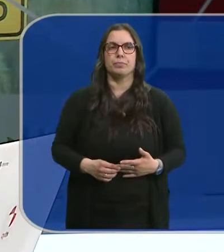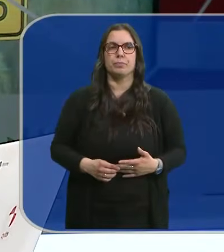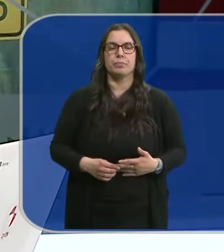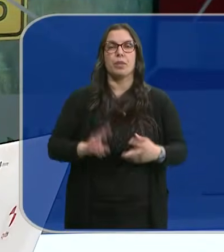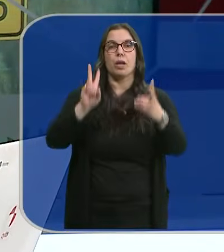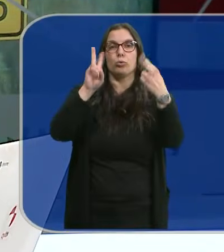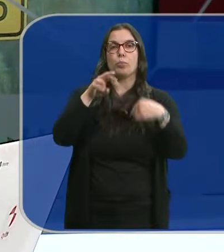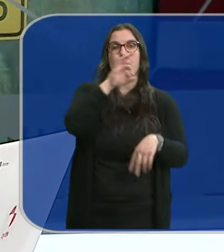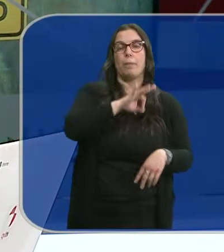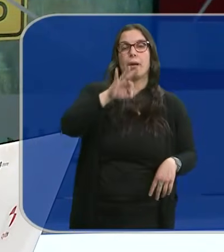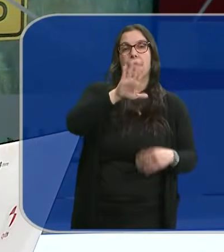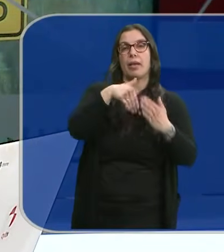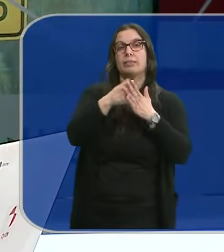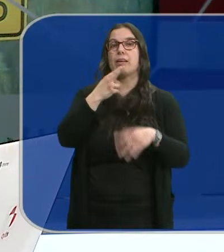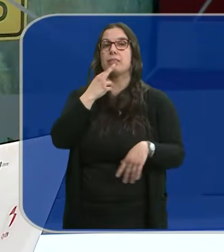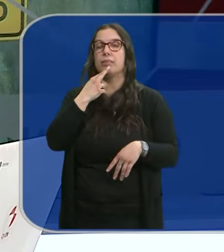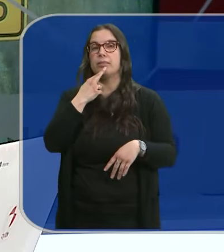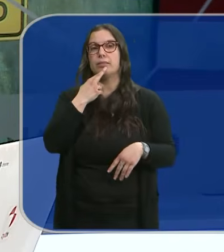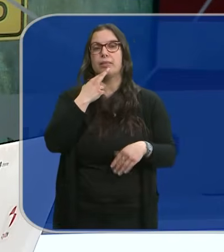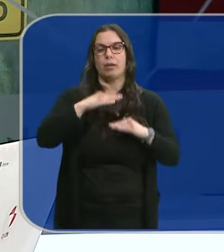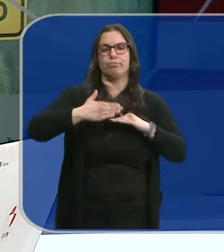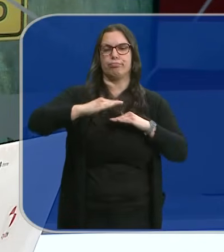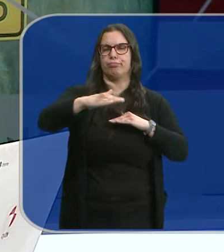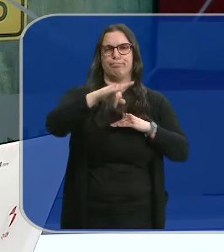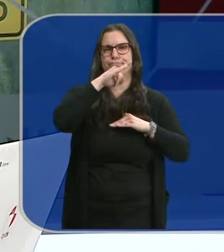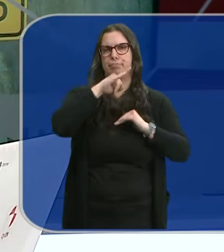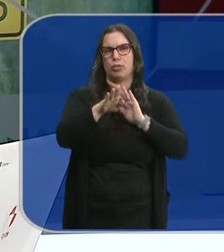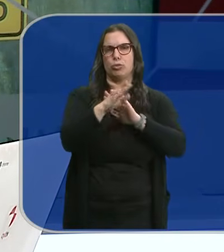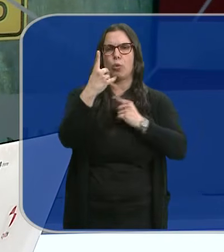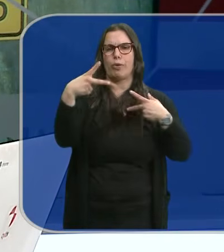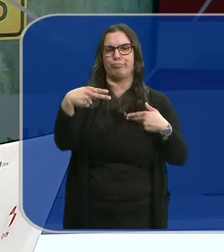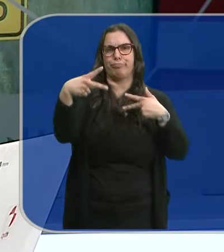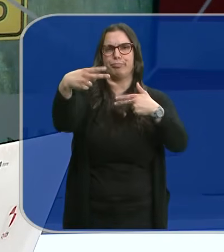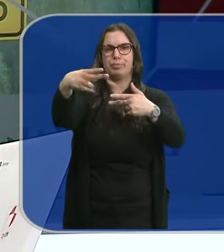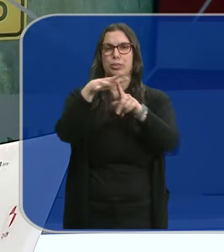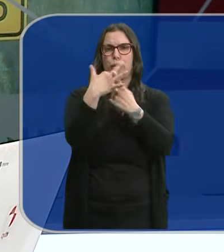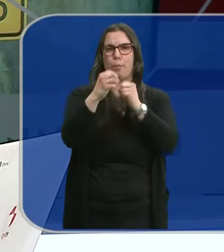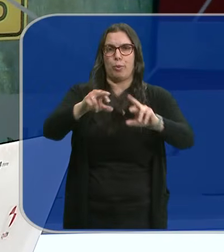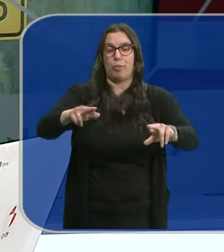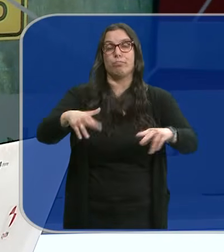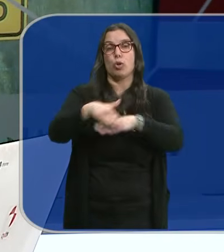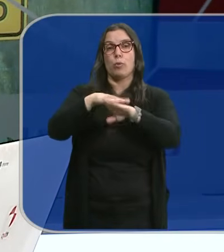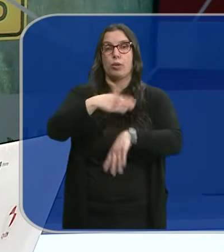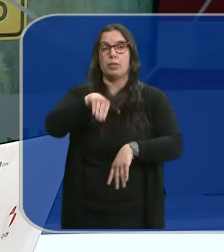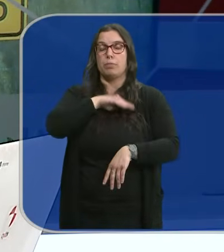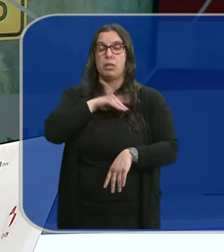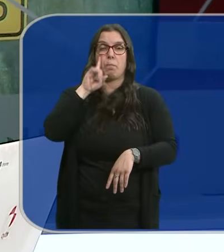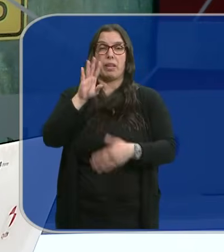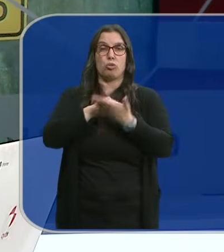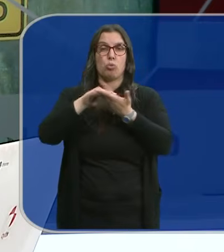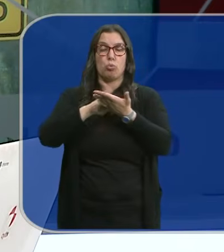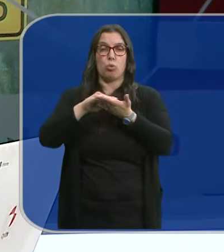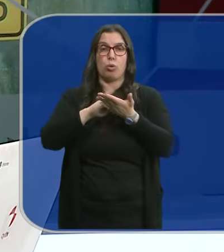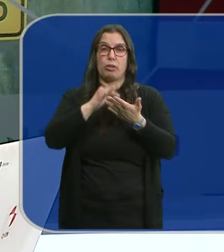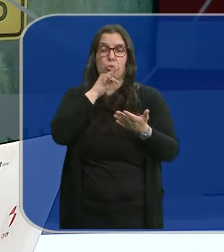La autovía entre Palencia y Santander continúa con el firme en muy mal estado en determinados tramos. La situación empeora y el Gobierno central no tiene visos de